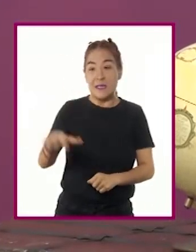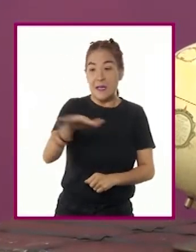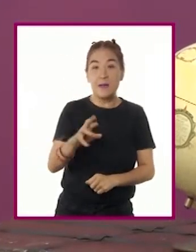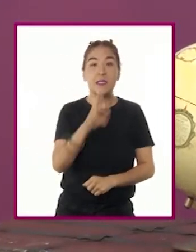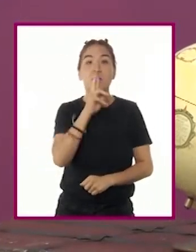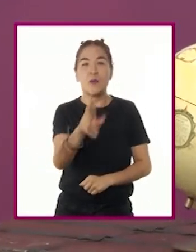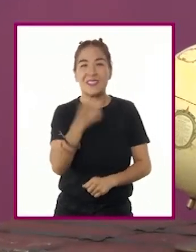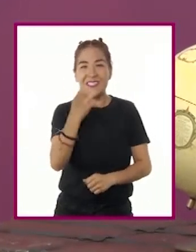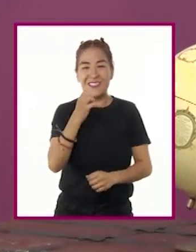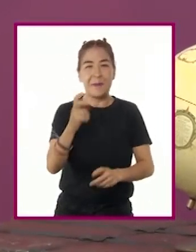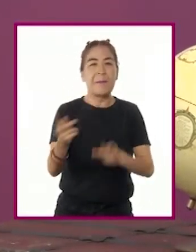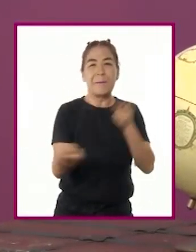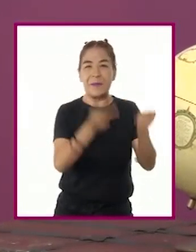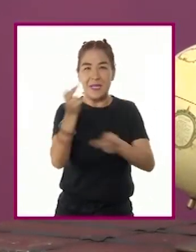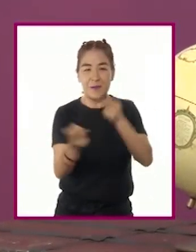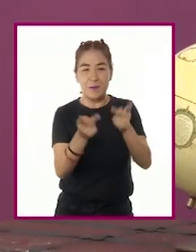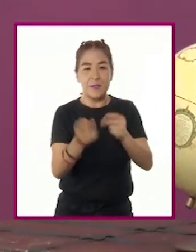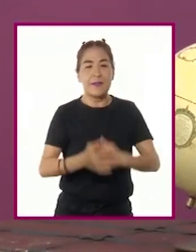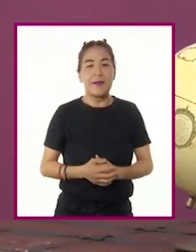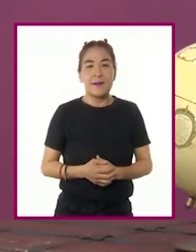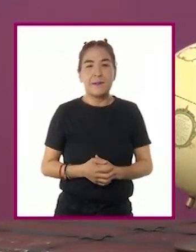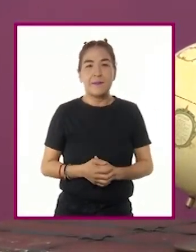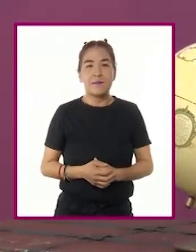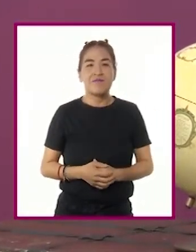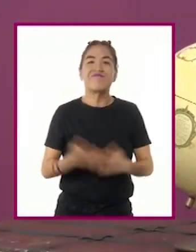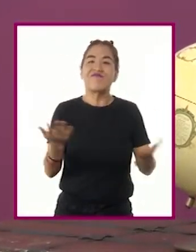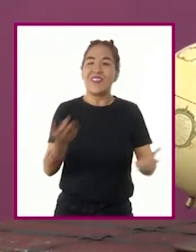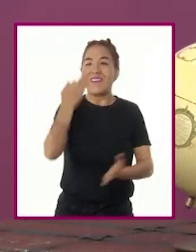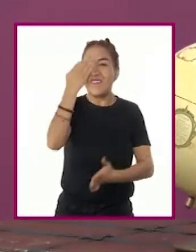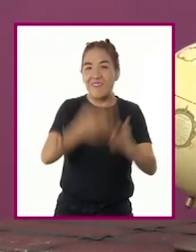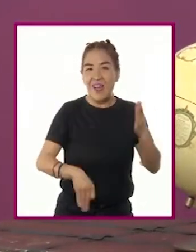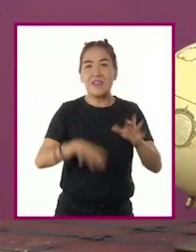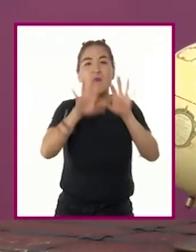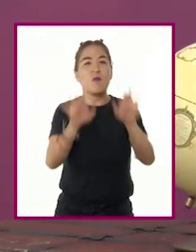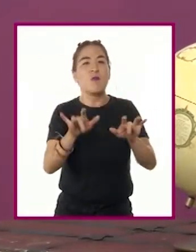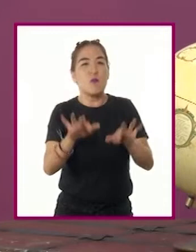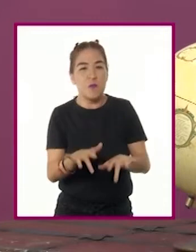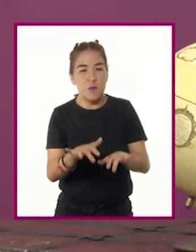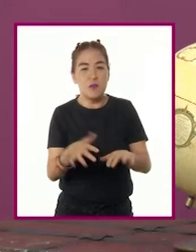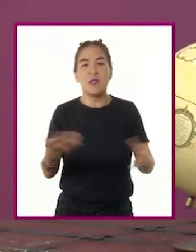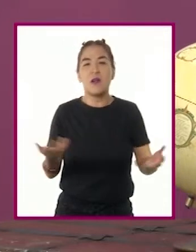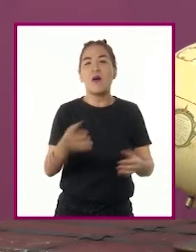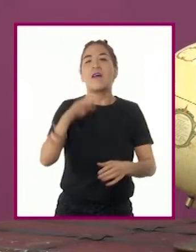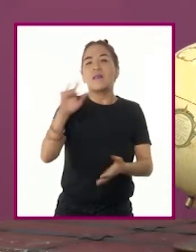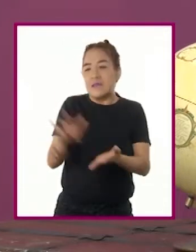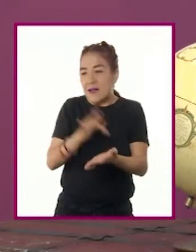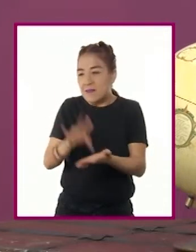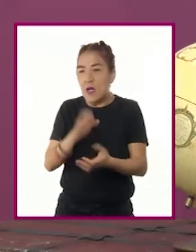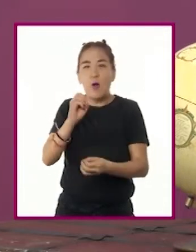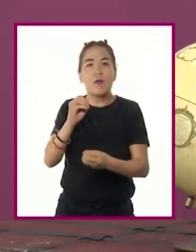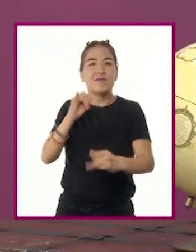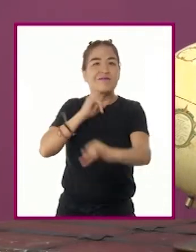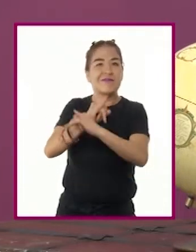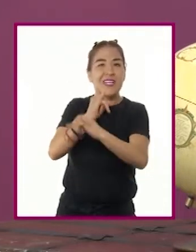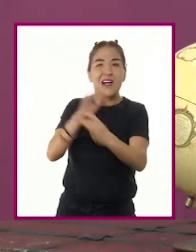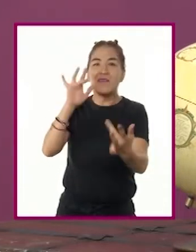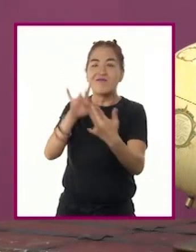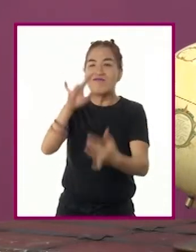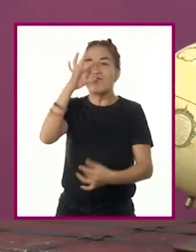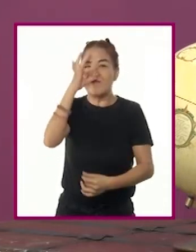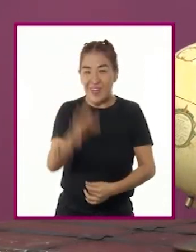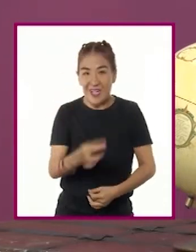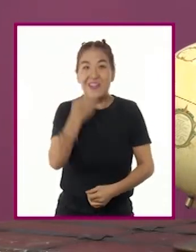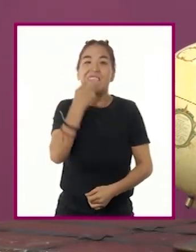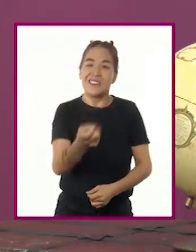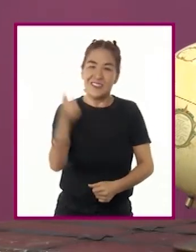respondieron la encuesta antes mencionada carecía de computadora, otro dispositivo o conexión a Internet, lo cual complicó